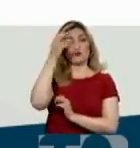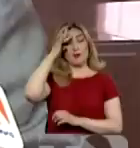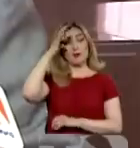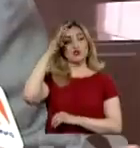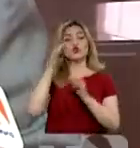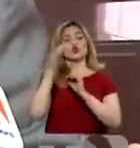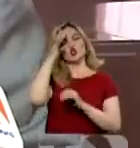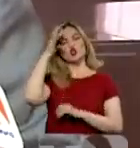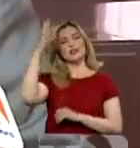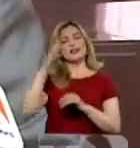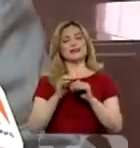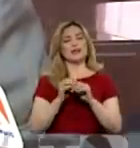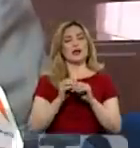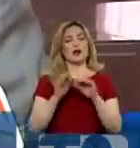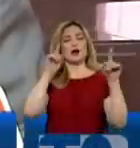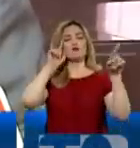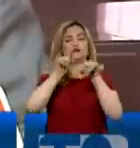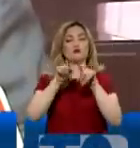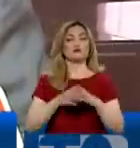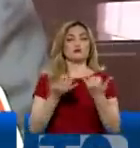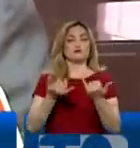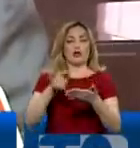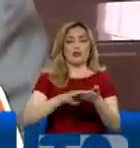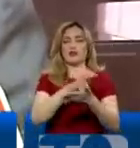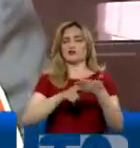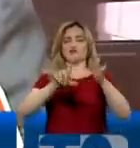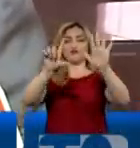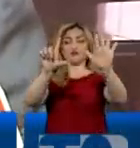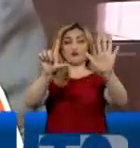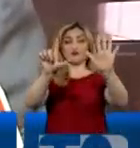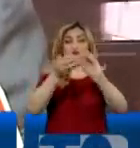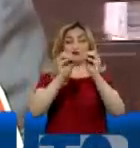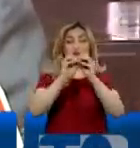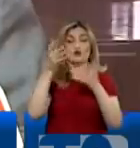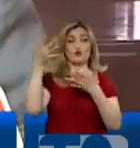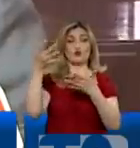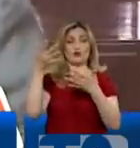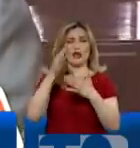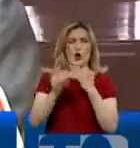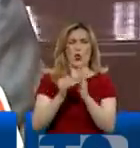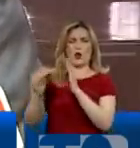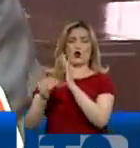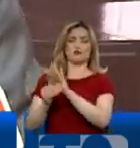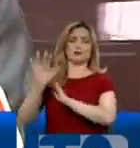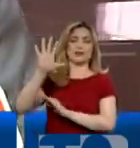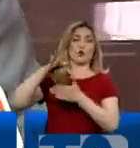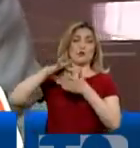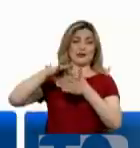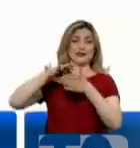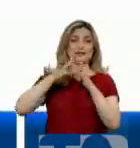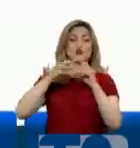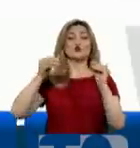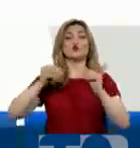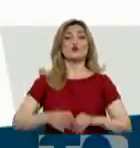concertación no hay ninguna negada hasta los trastos de todos los momentos son siete listas que se encuentran objetadas y son cinco pendientes de